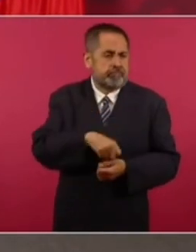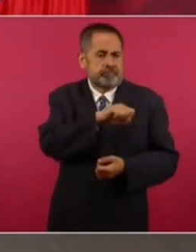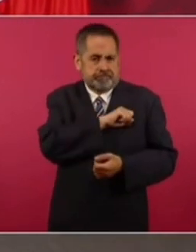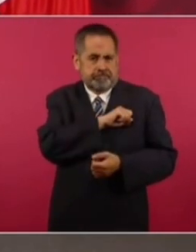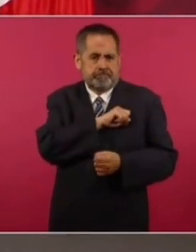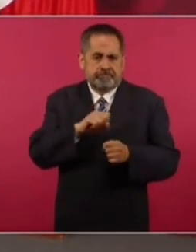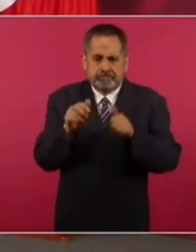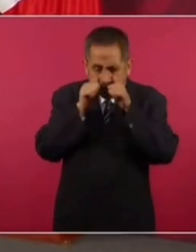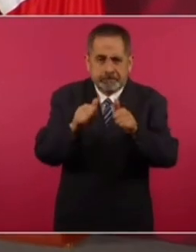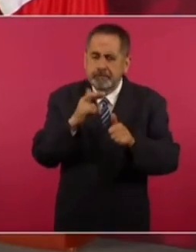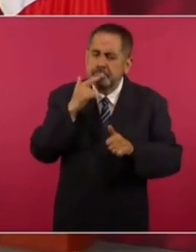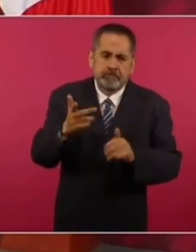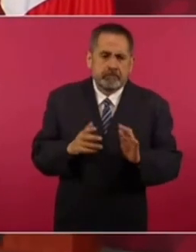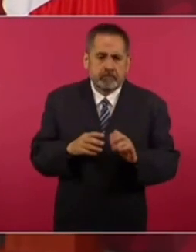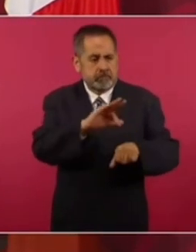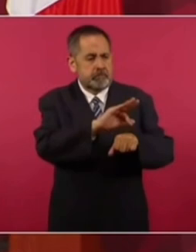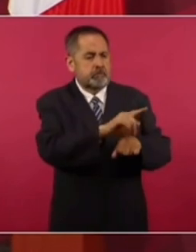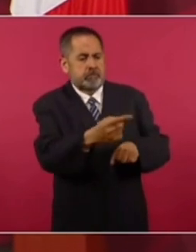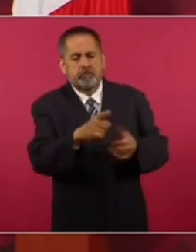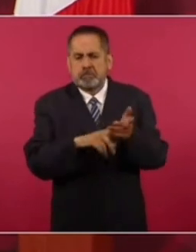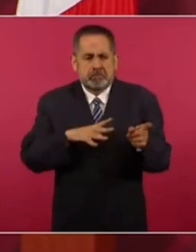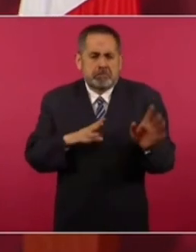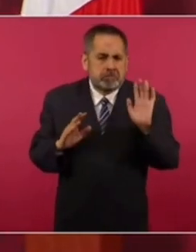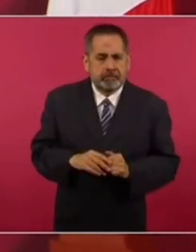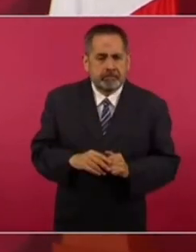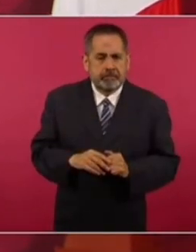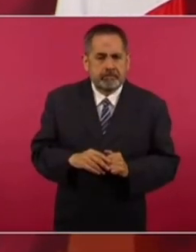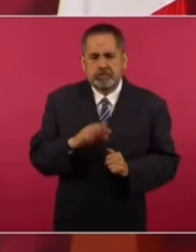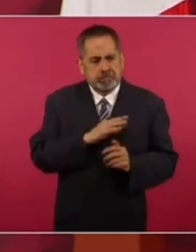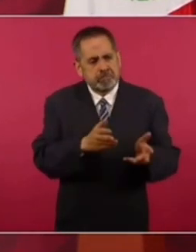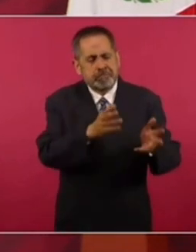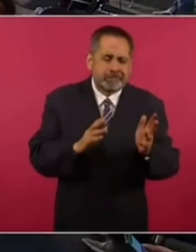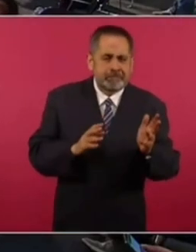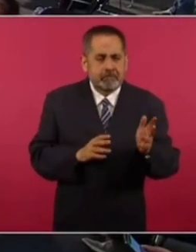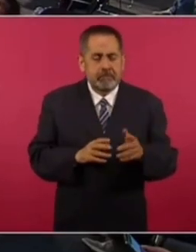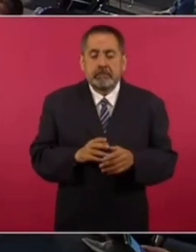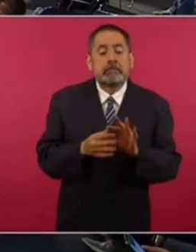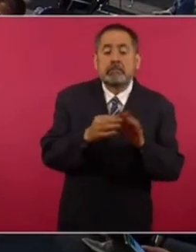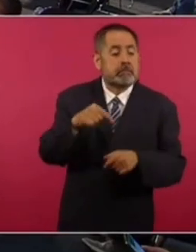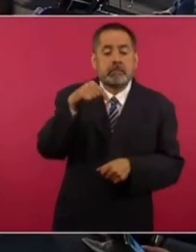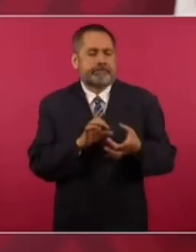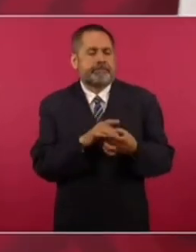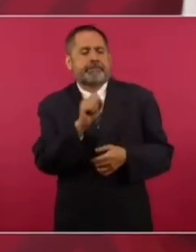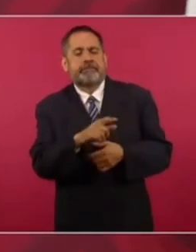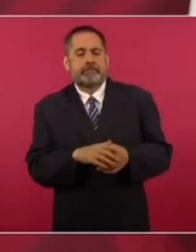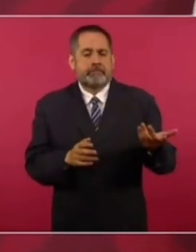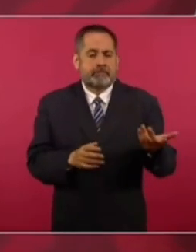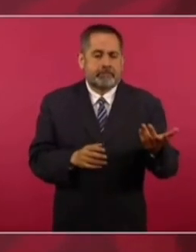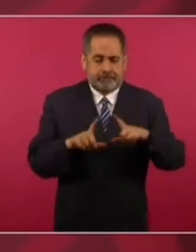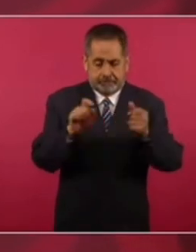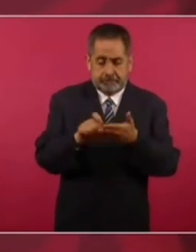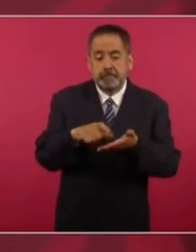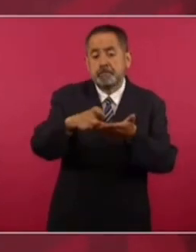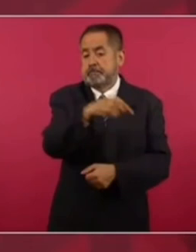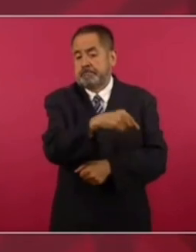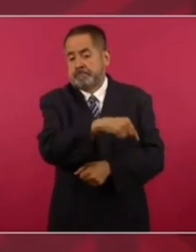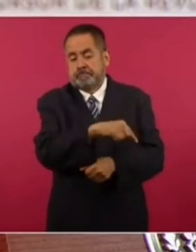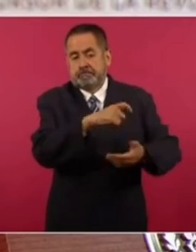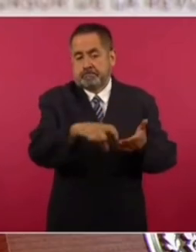pública. Las farmacias estas existen y pueden inducir a que se compren los medicamentos en las farmacias donde están los